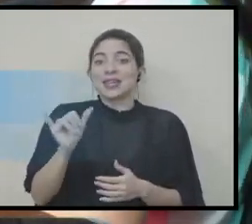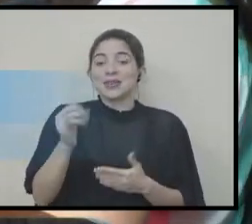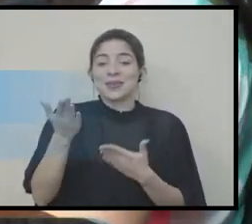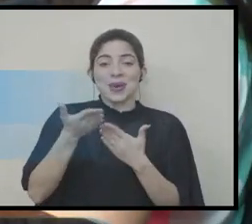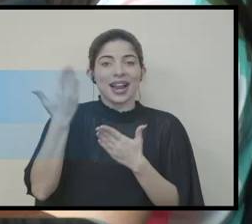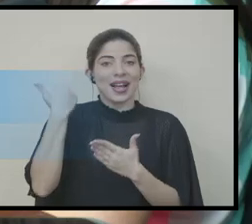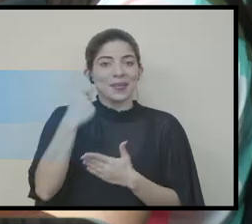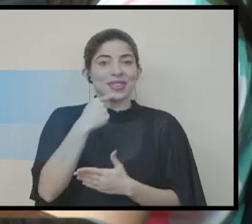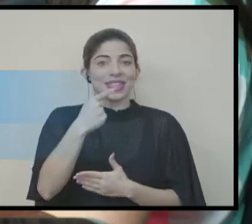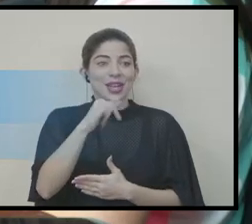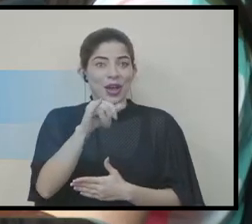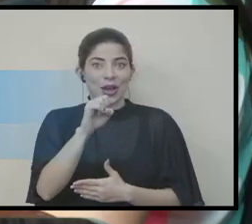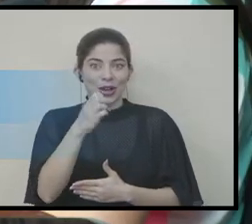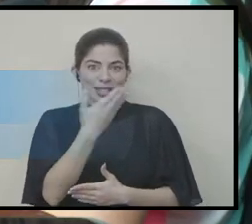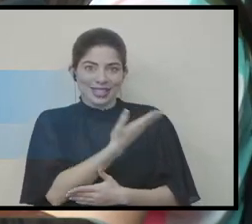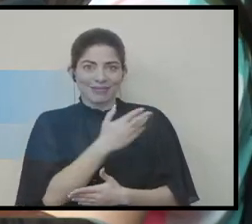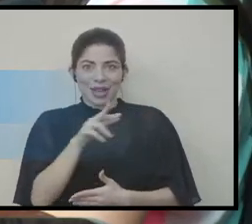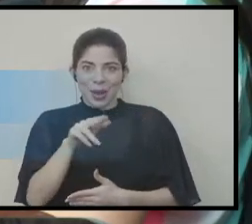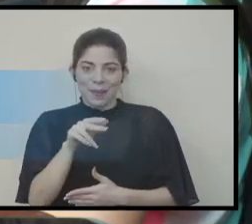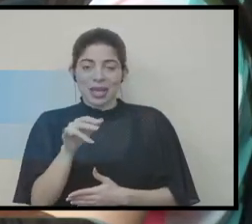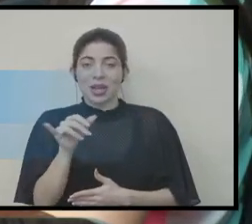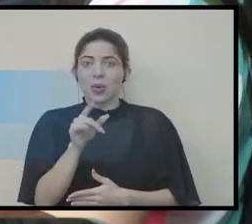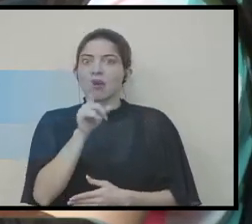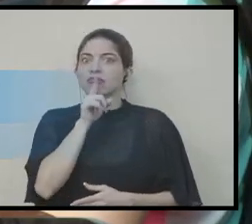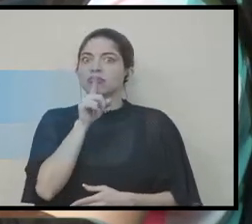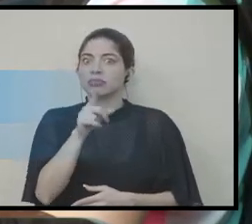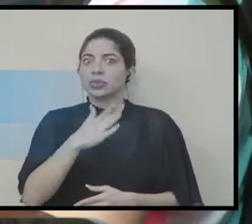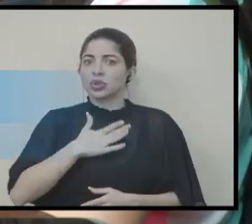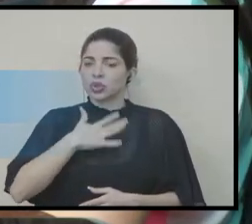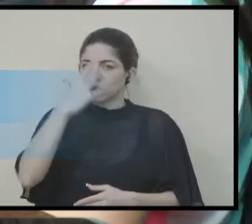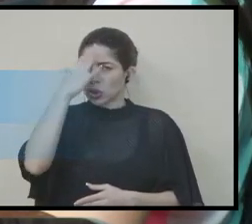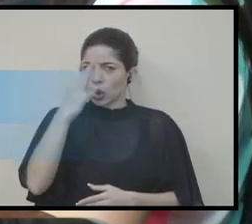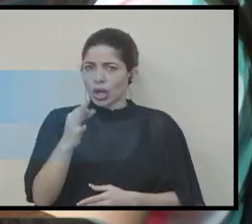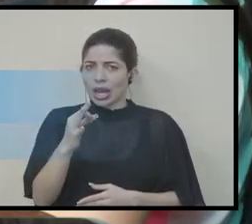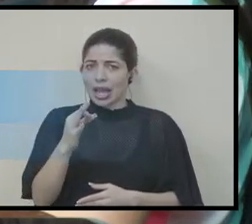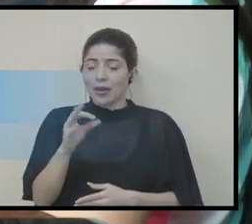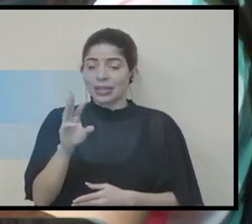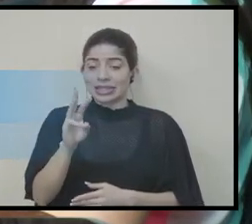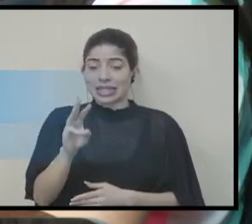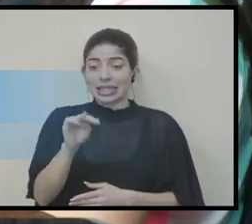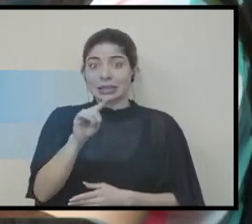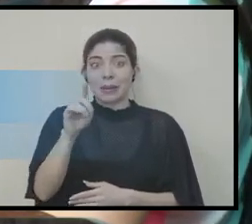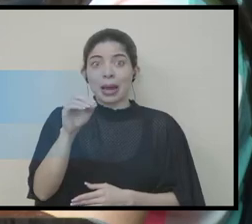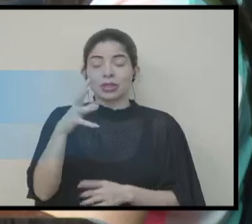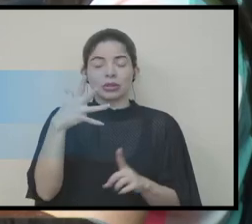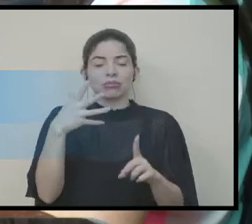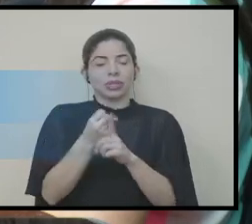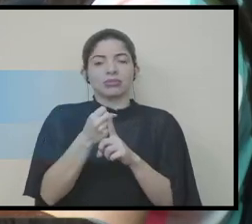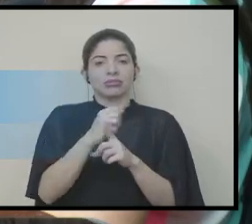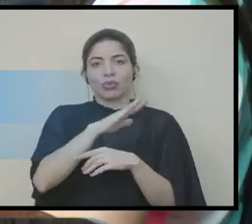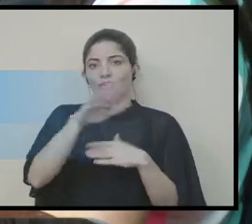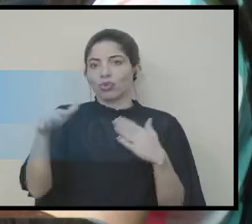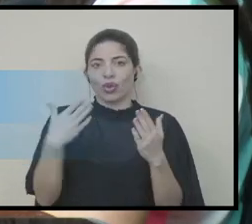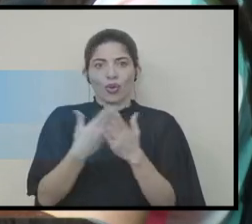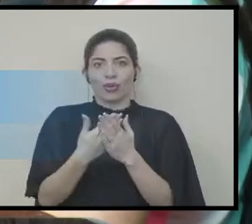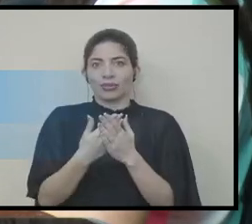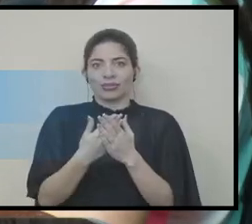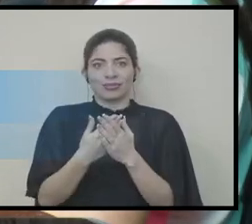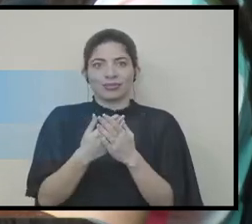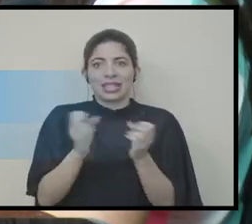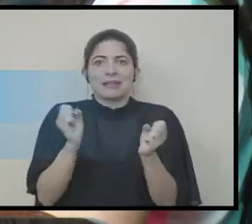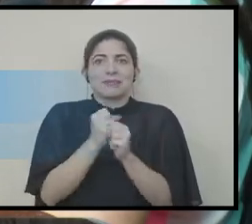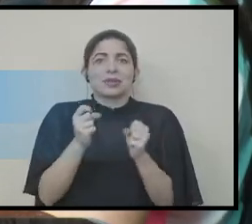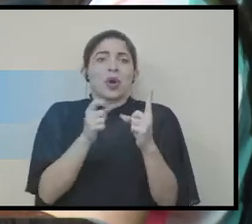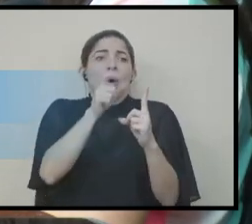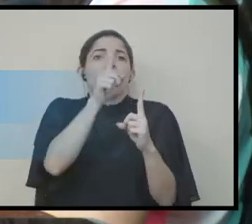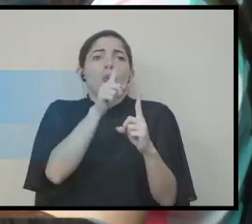decía José, el compañero, realmente creo que ese 6 de marzo nos marcó a todos, ¿verdad? Creo que no hay quien diga